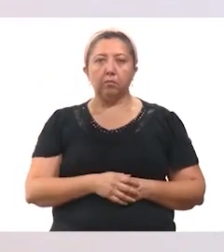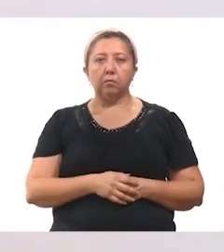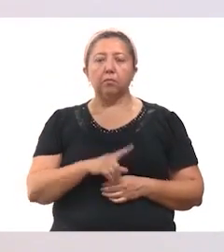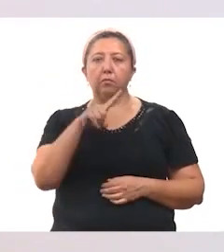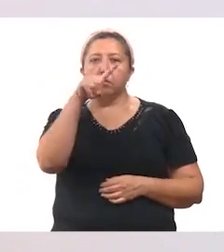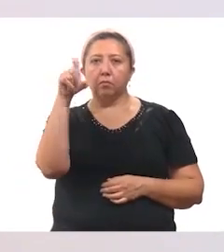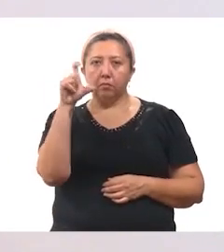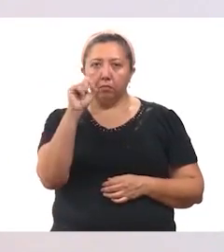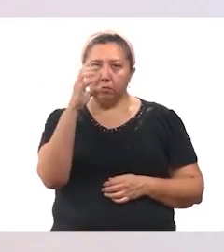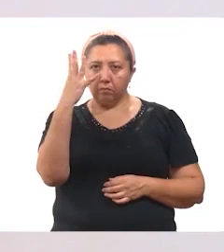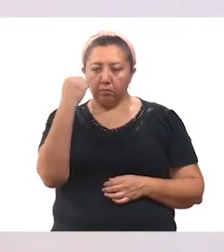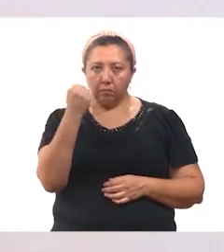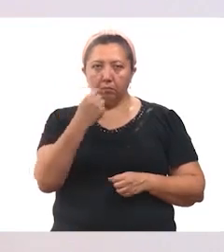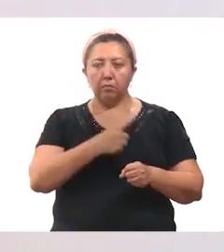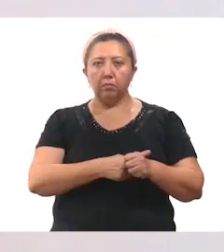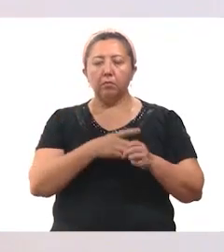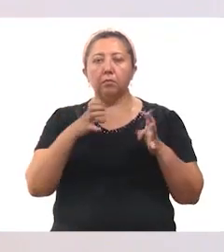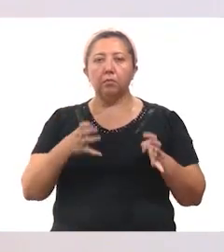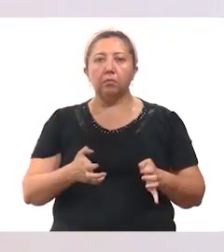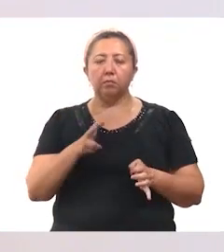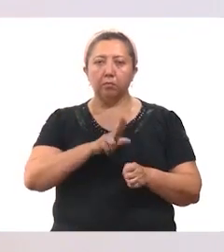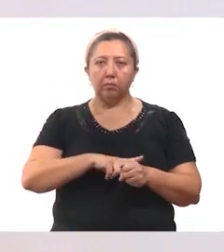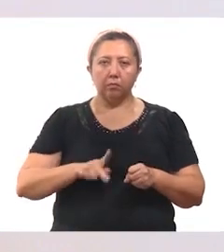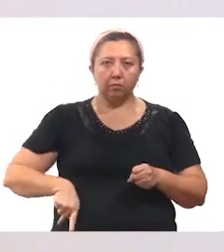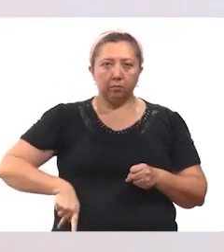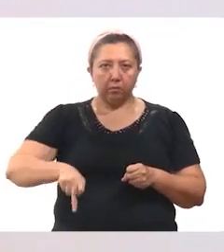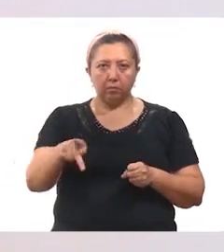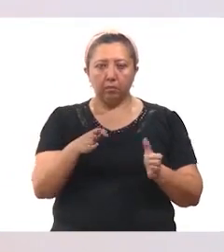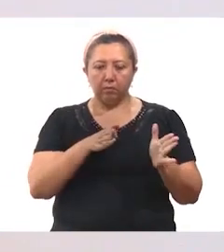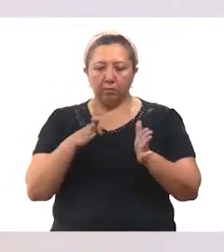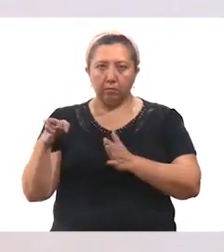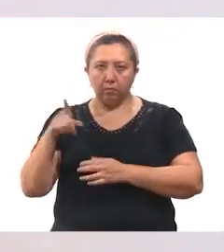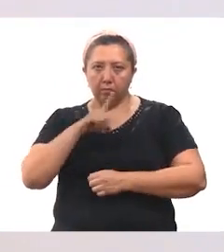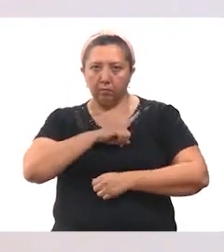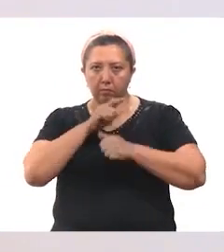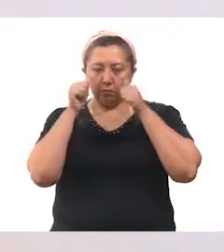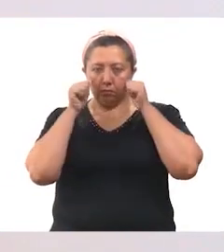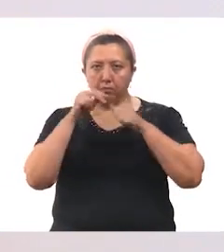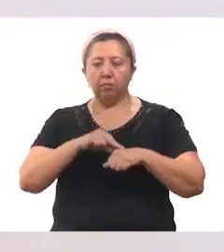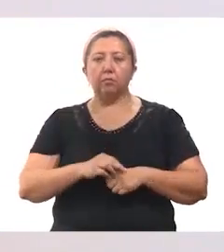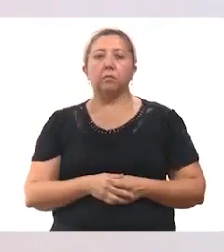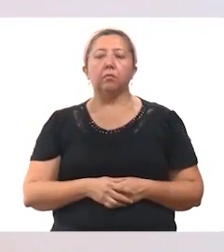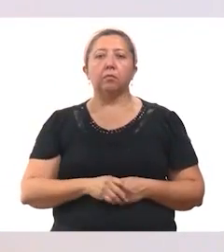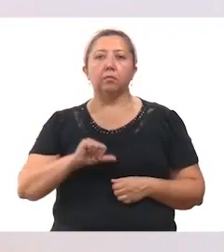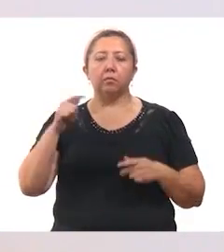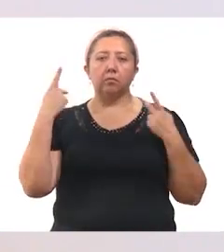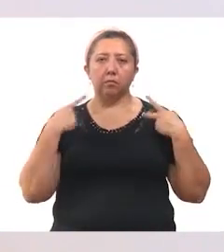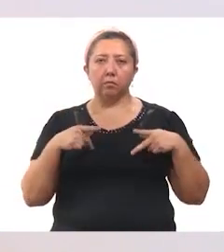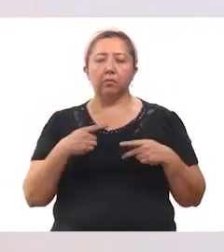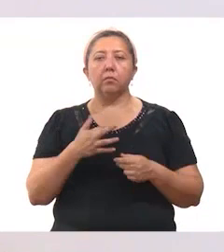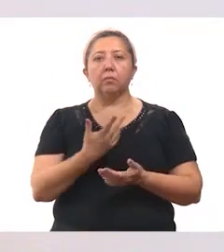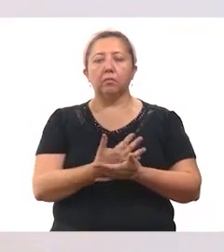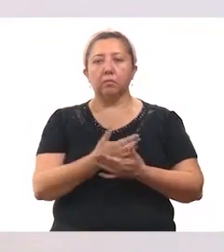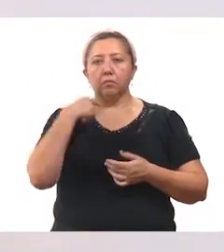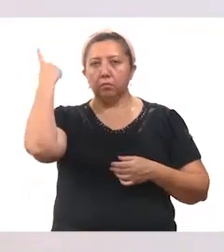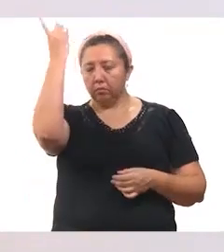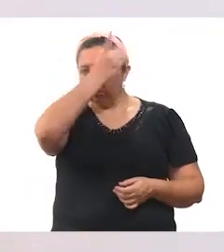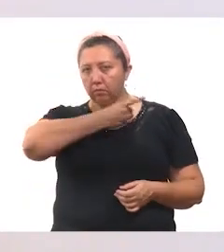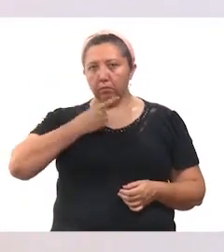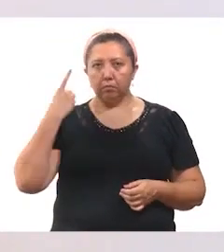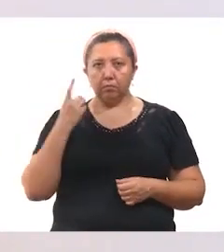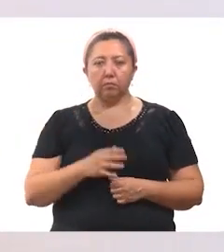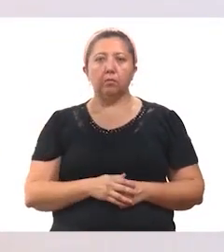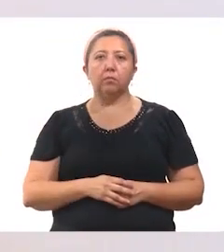mencionó, 129 de los casos positivos están en hospitales públicos y en aislamiento total. Hay otros pacientes a la espera